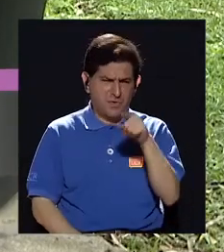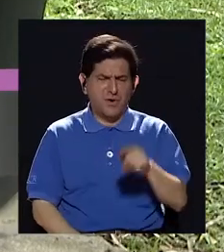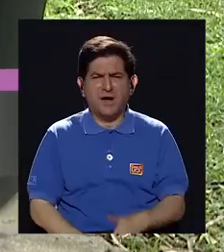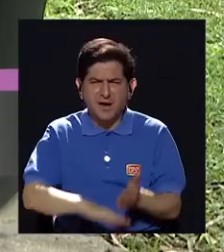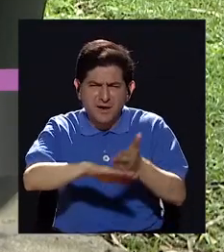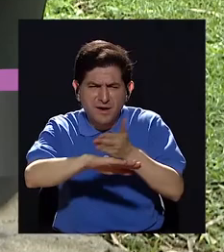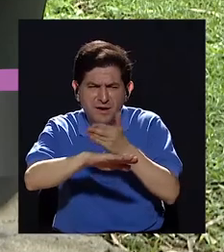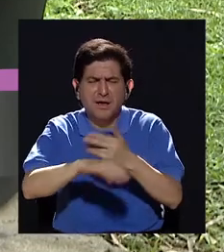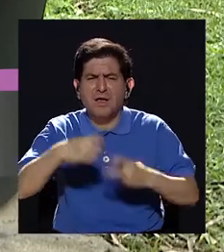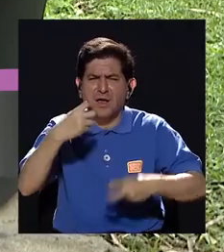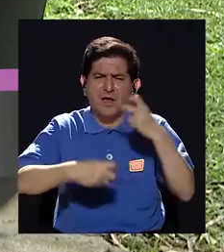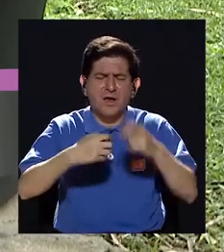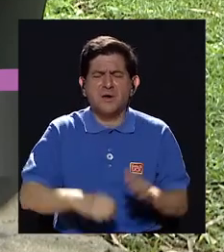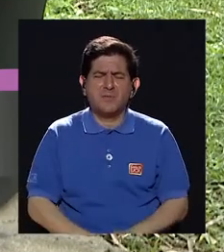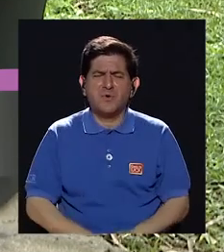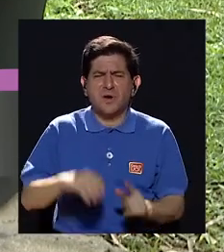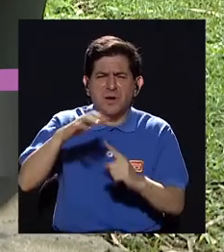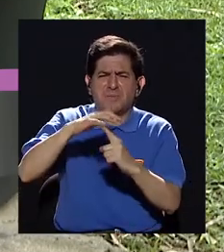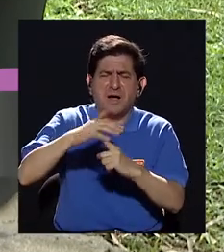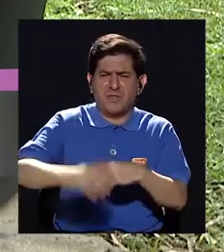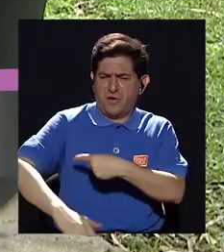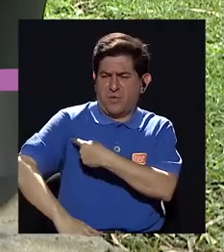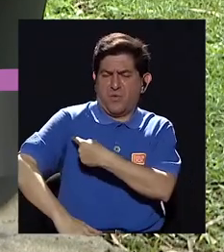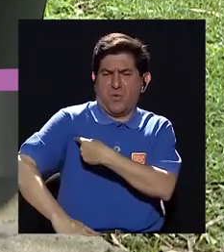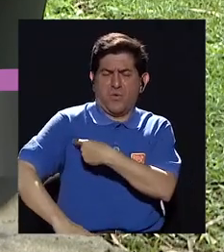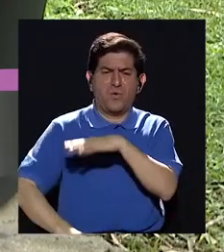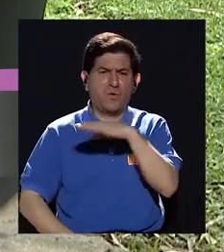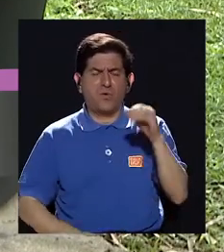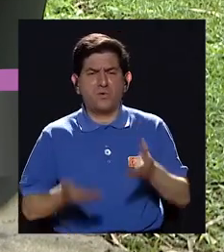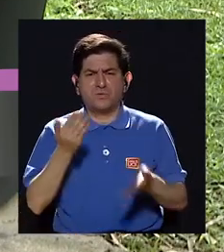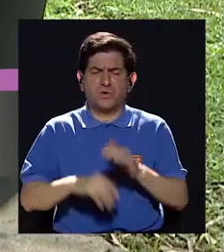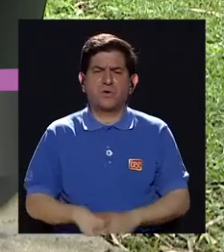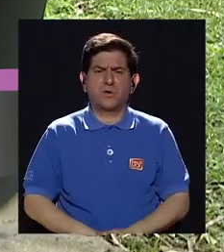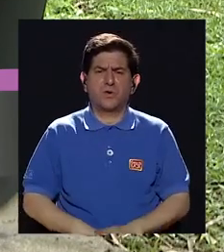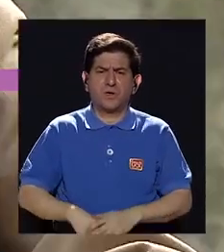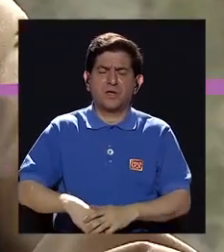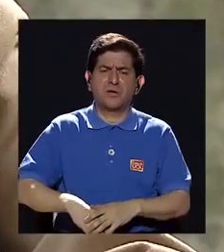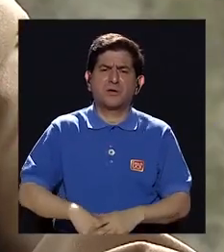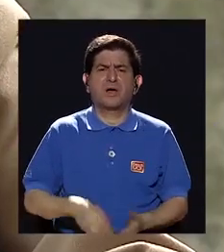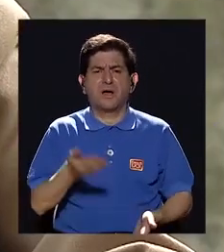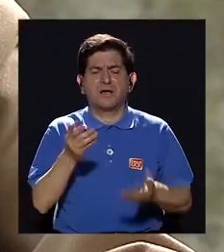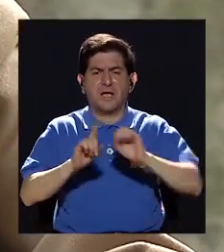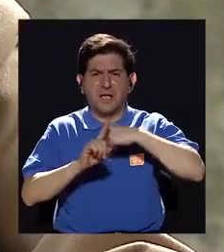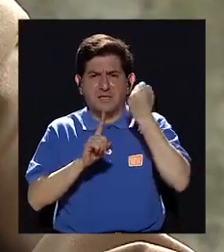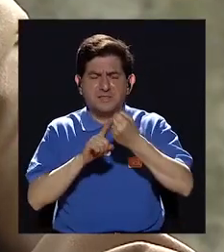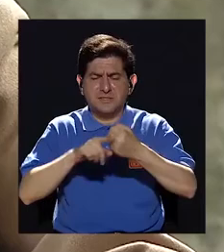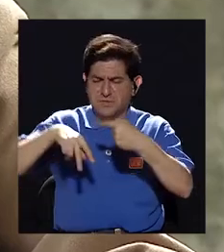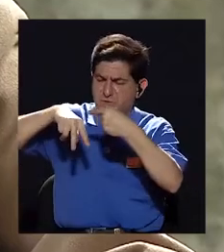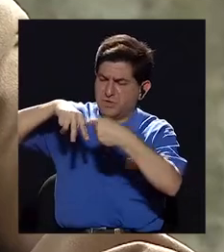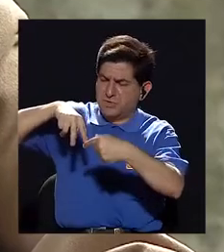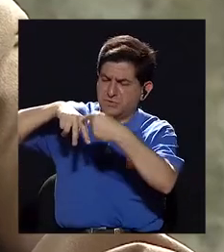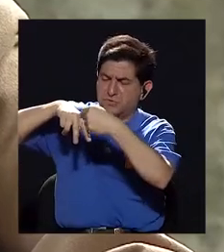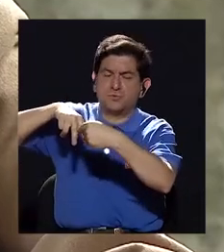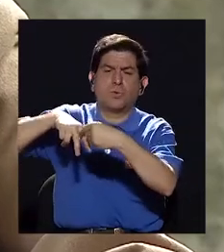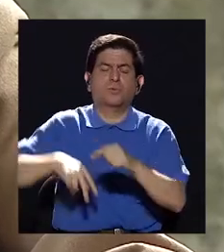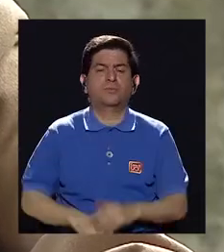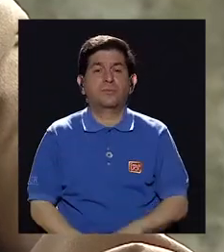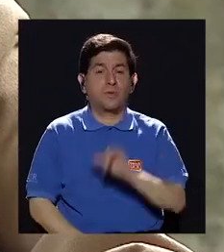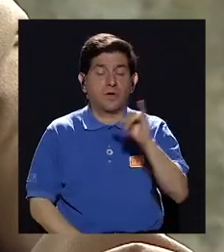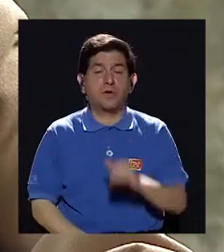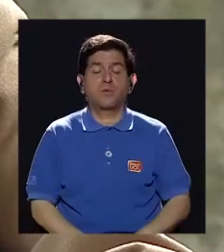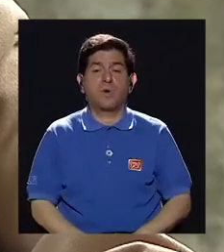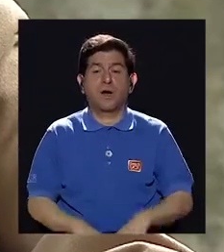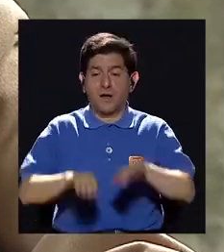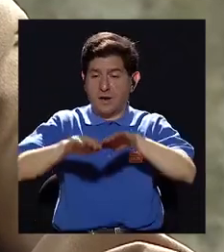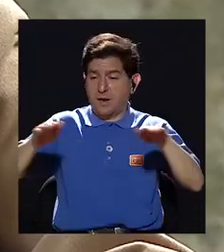crecer y vamos a tener problemas de hongos en las axilas, hongos en la región interglútea. La otra cosa es la ropa de cama. Igual